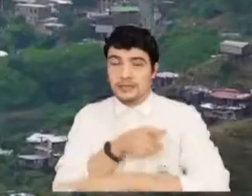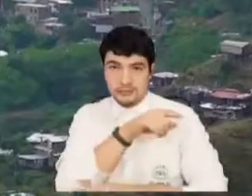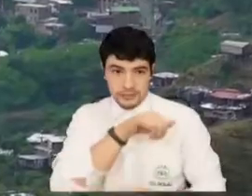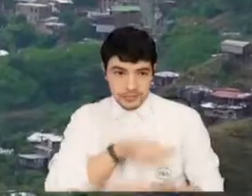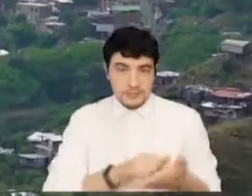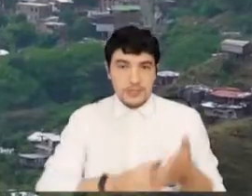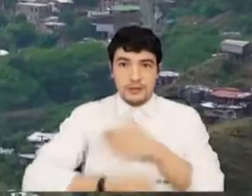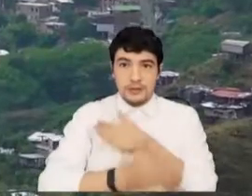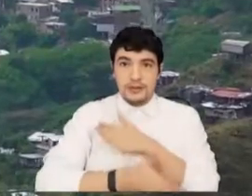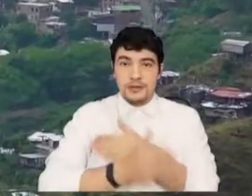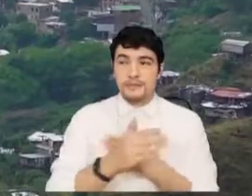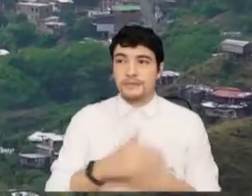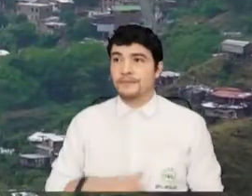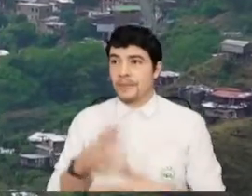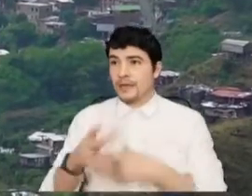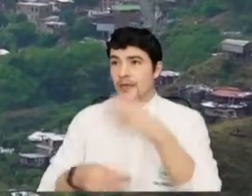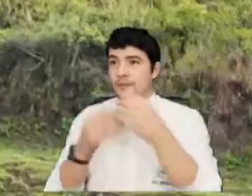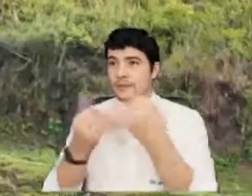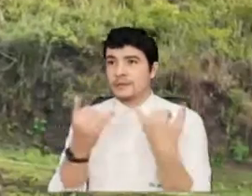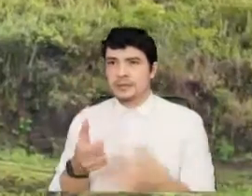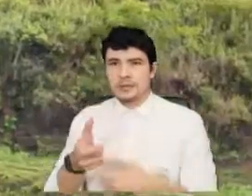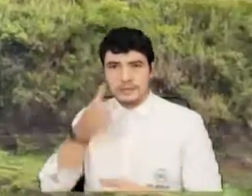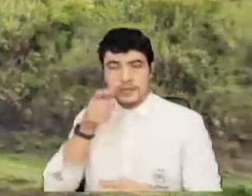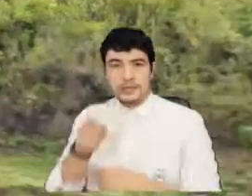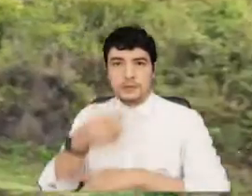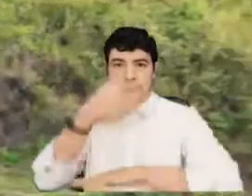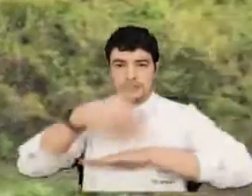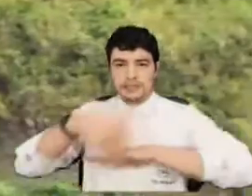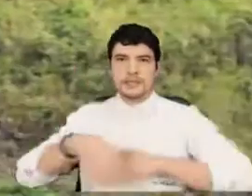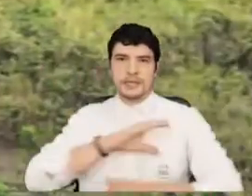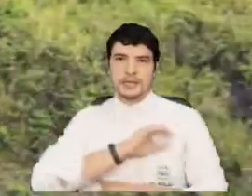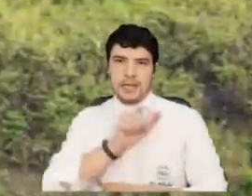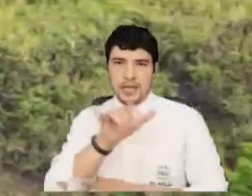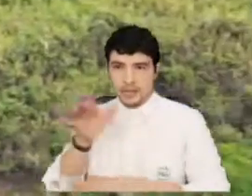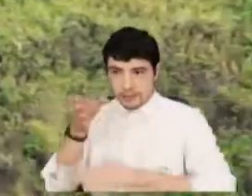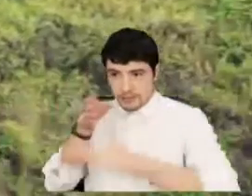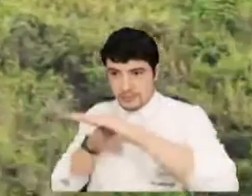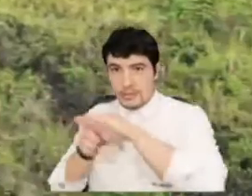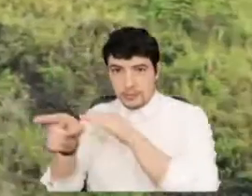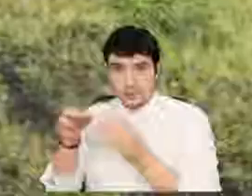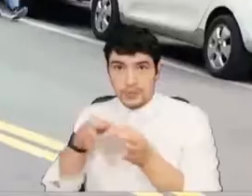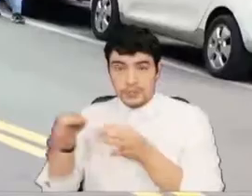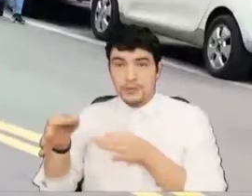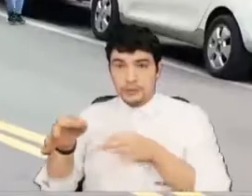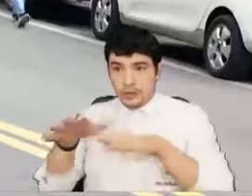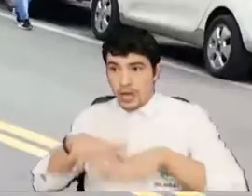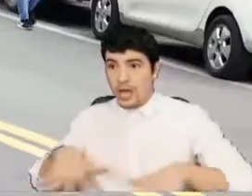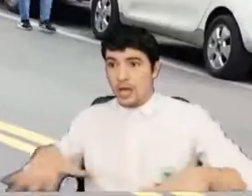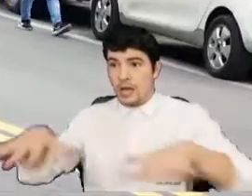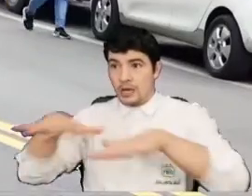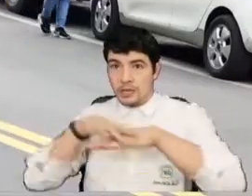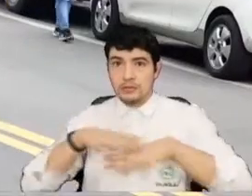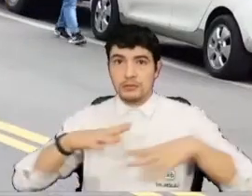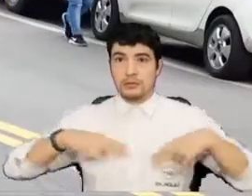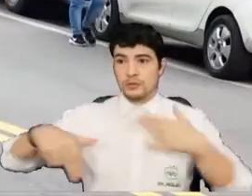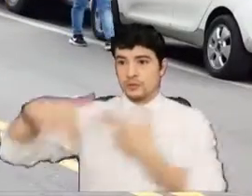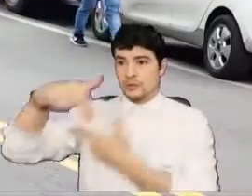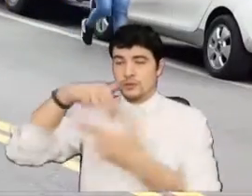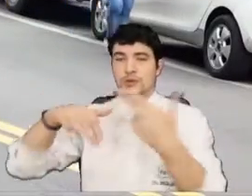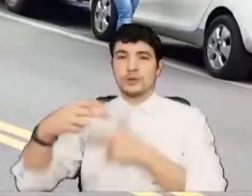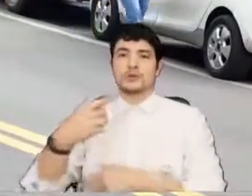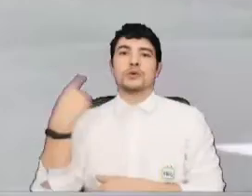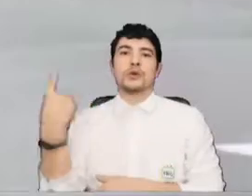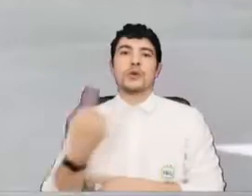Los controles se centrarán en las calles de Cali y sus ingresos, además en los municipios turísticos del departamento. Solo podrán movilizarse las